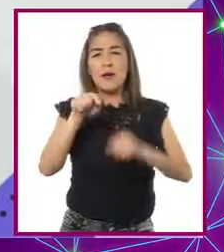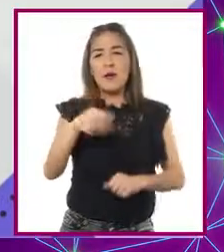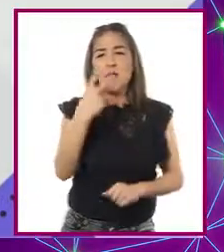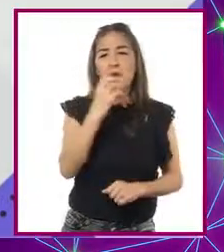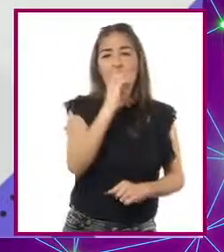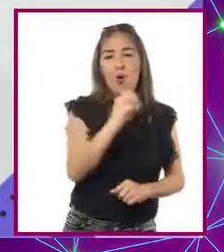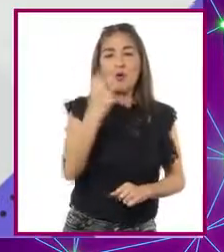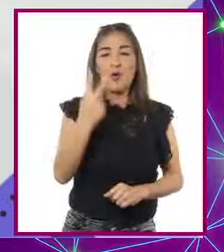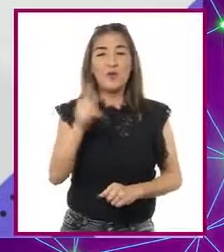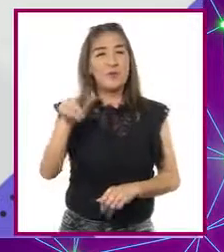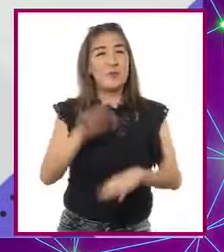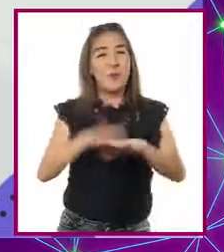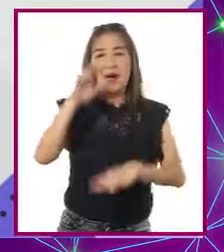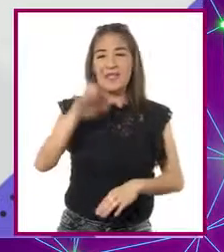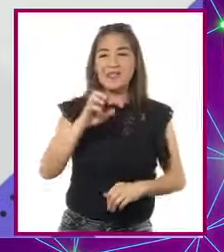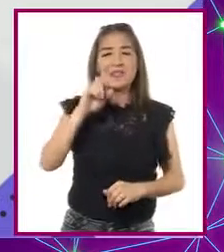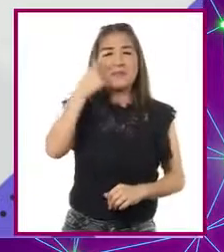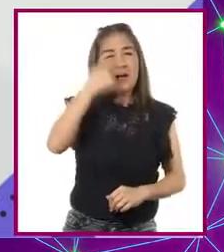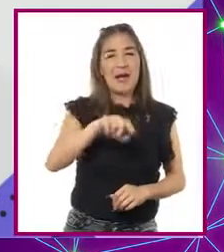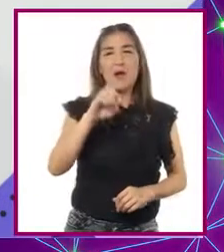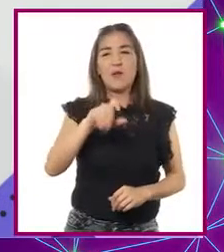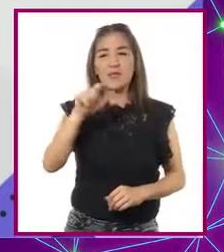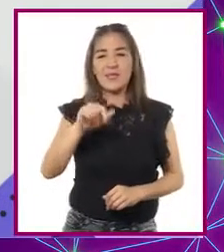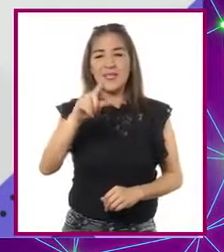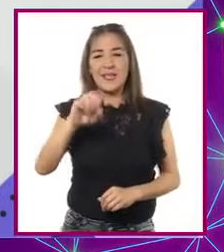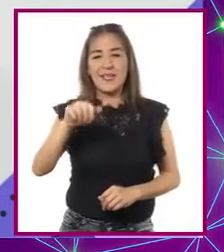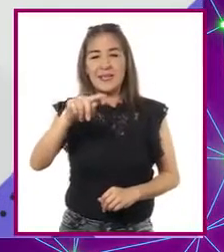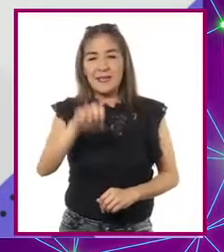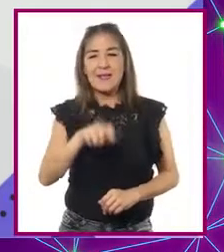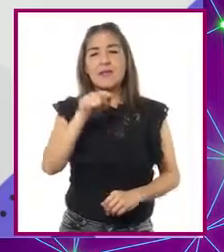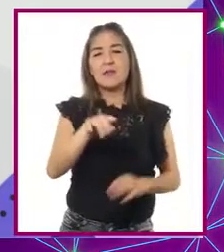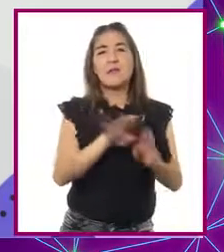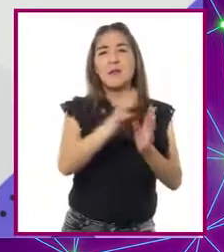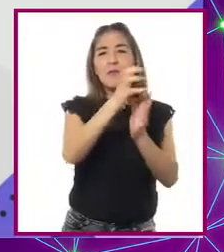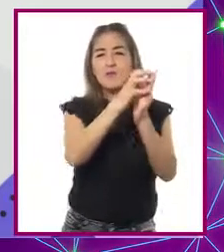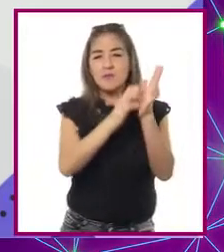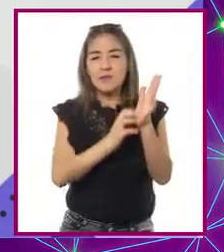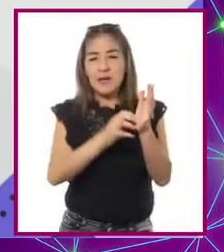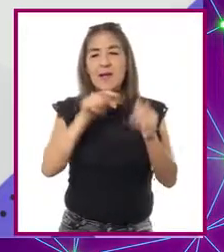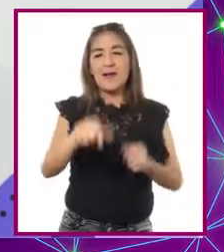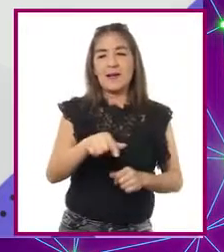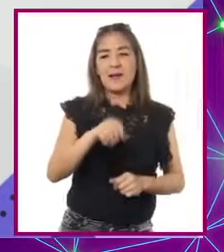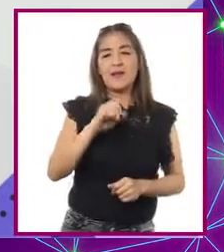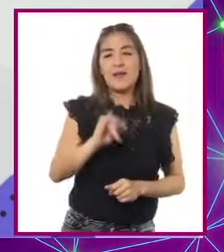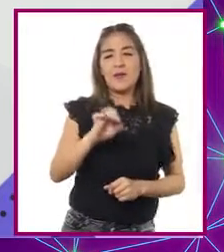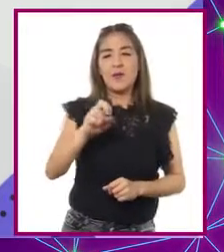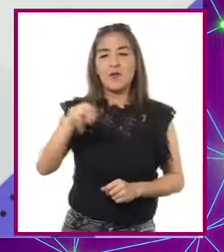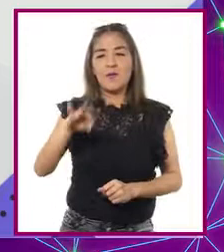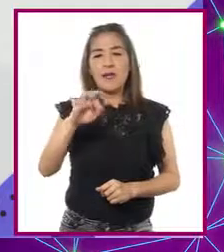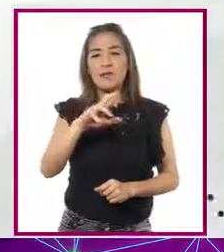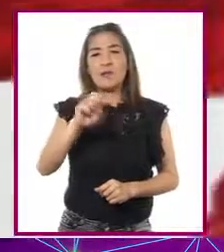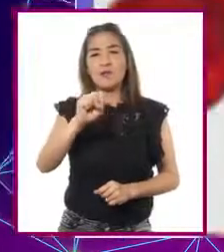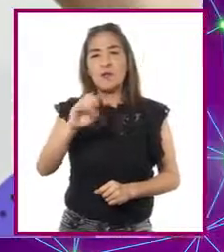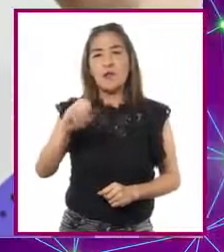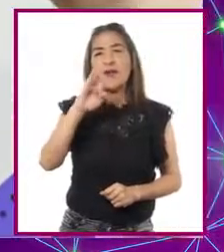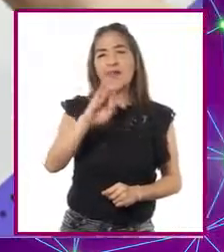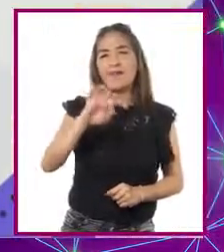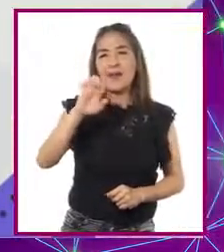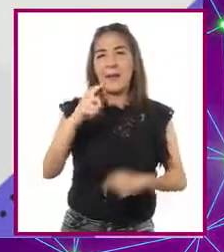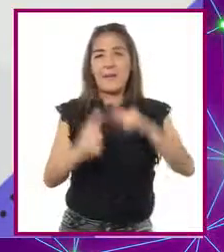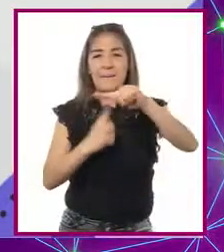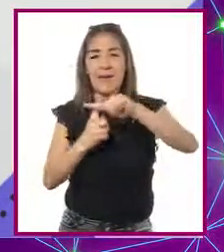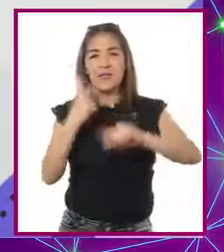molécula altamente oxidante, gana un electrón y se reduce convirtiéndose en ion ferroso, Fe+2. Estos